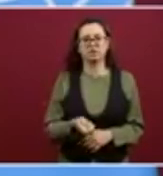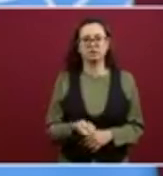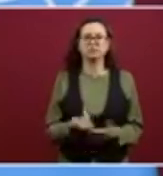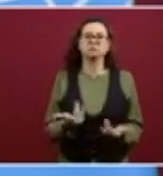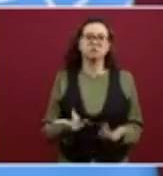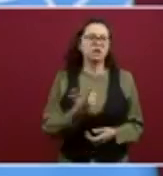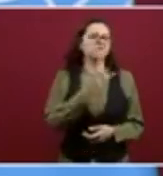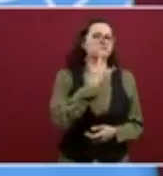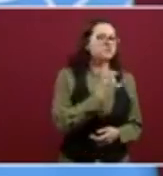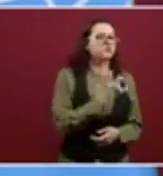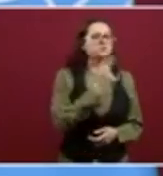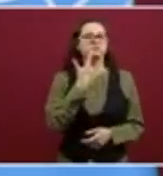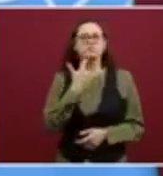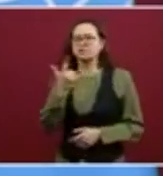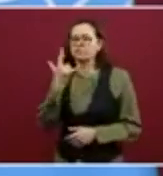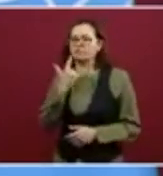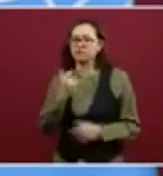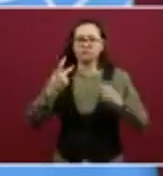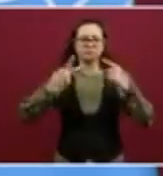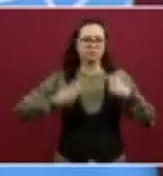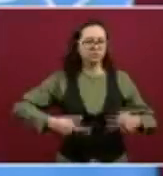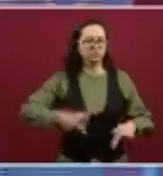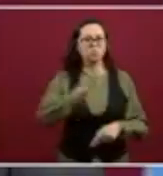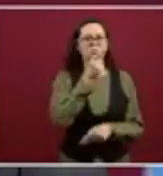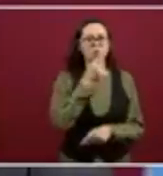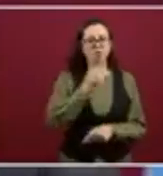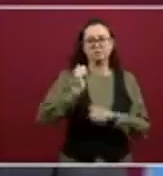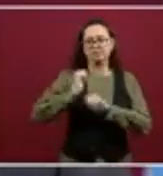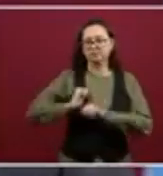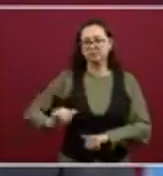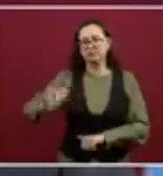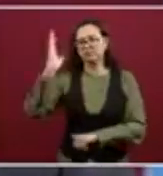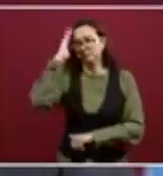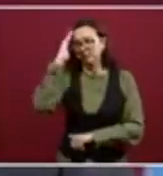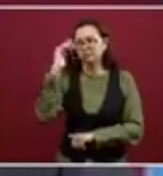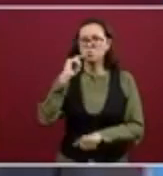esfuerzos, elementos, voluntades,